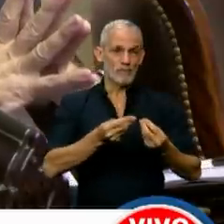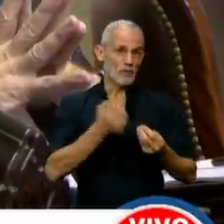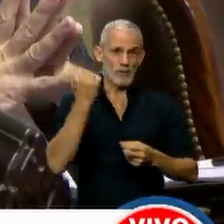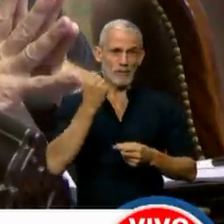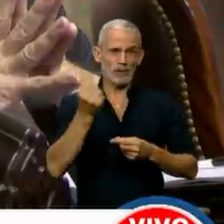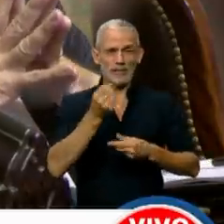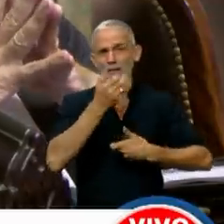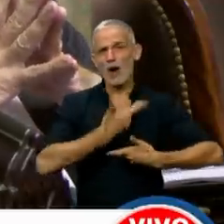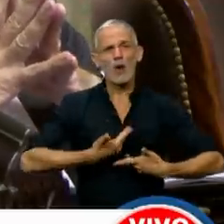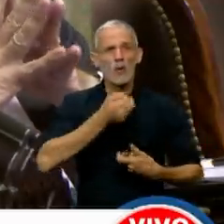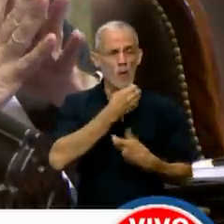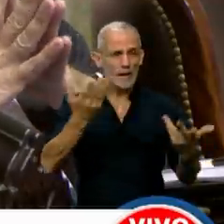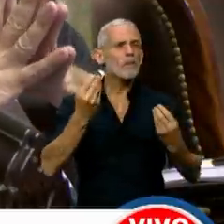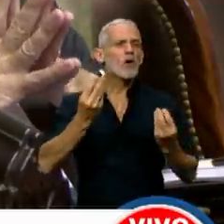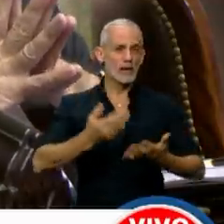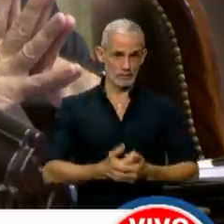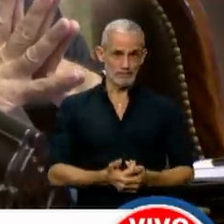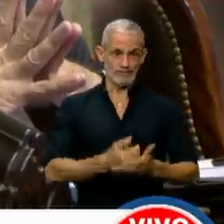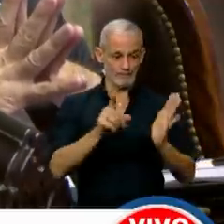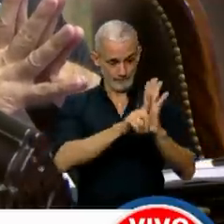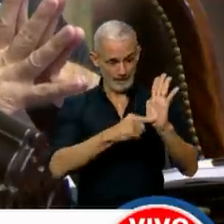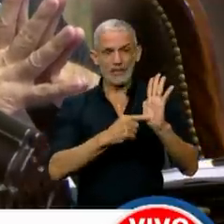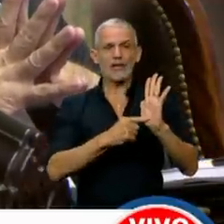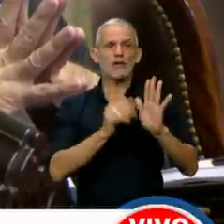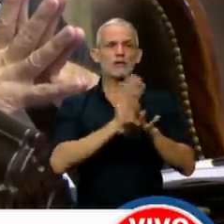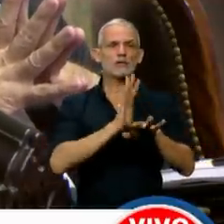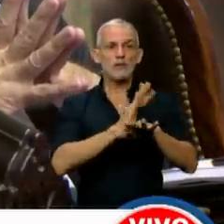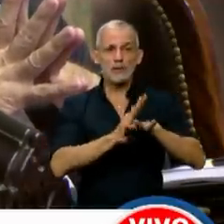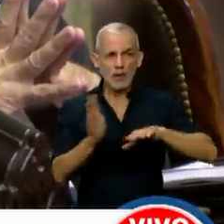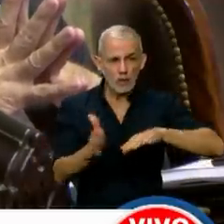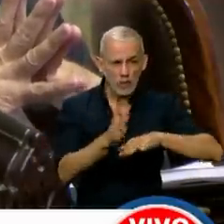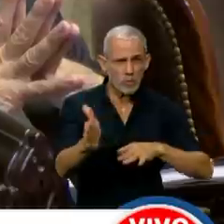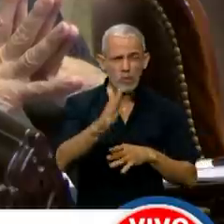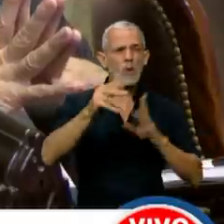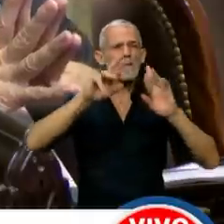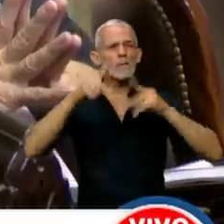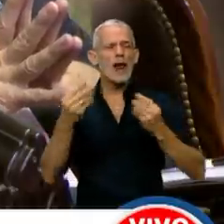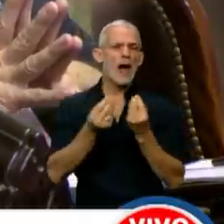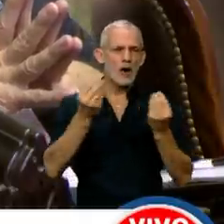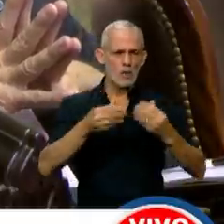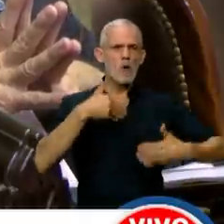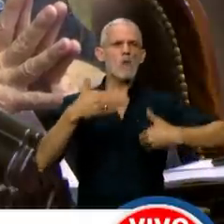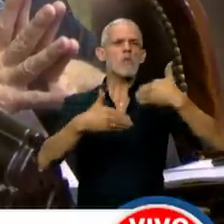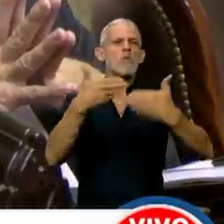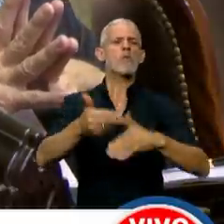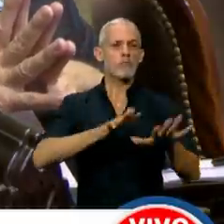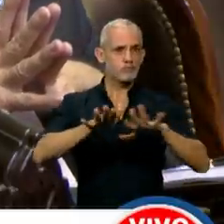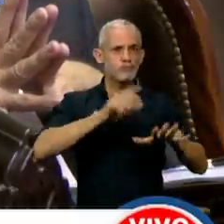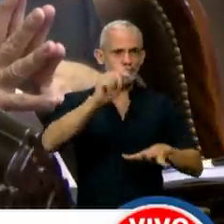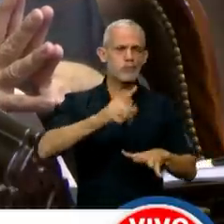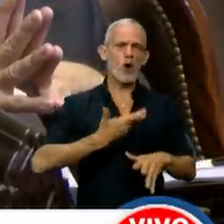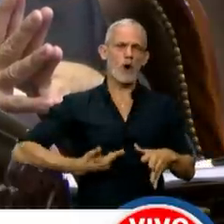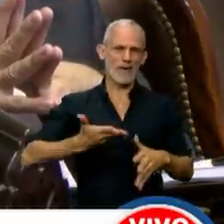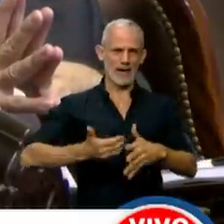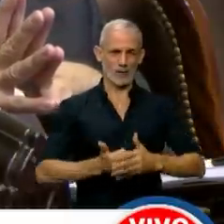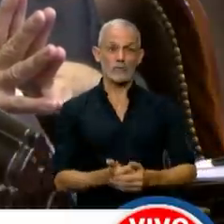cualquier gobierno porque es la que marca el rumbo es la que marca el plan de acción de cada gobierno eso sí